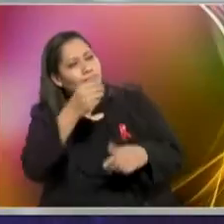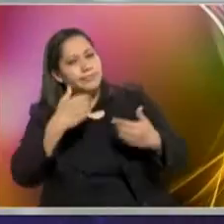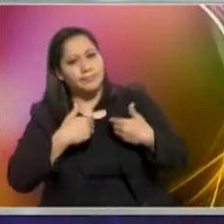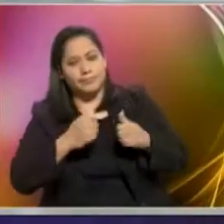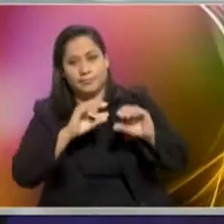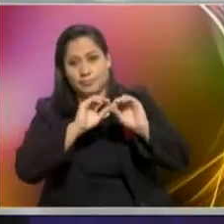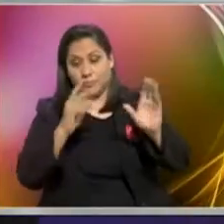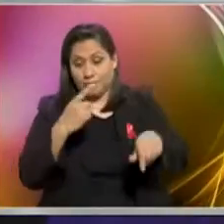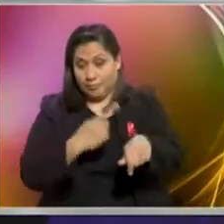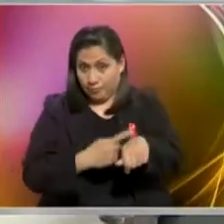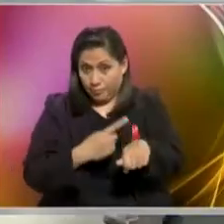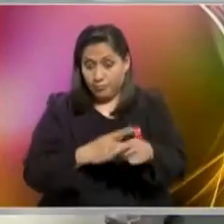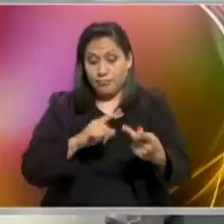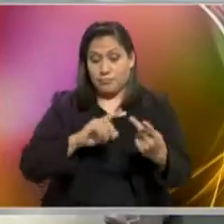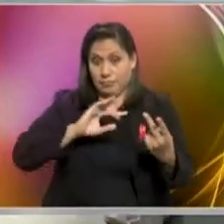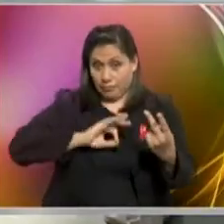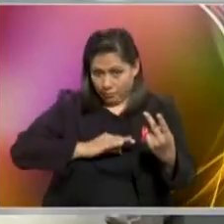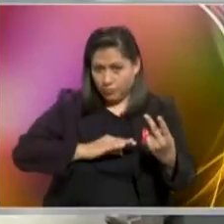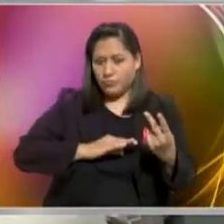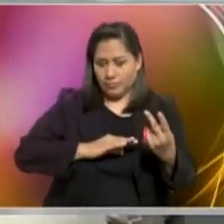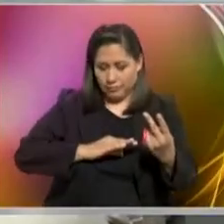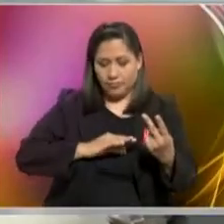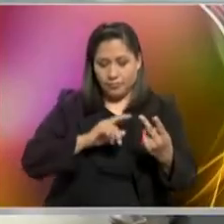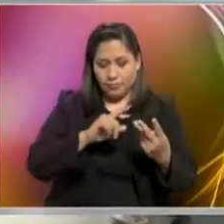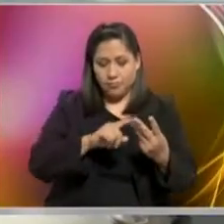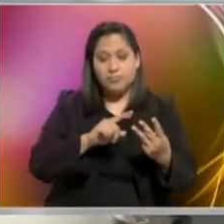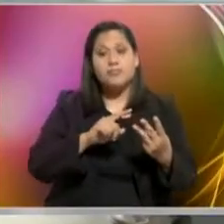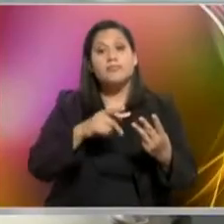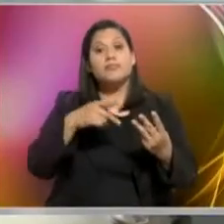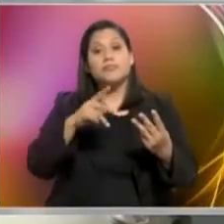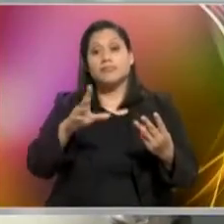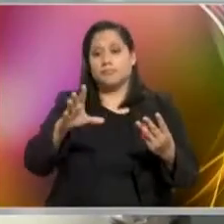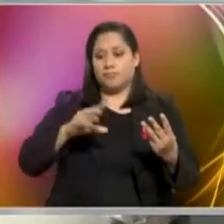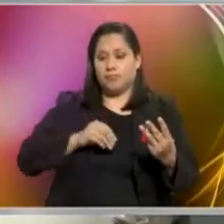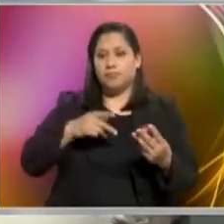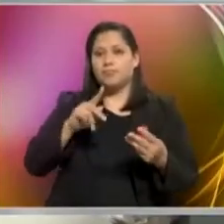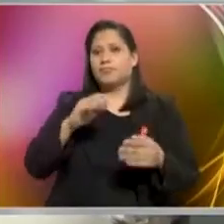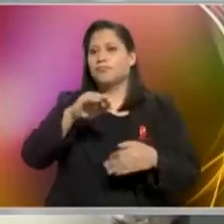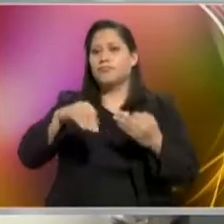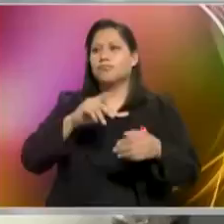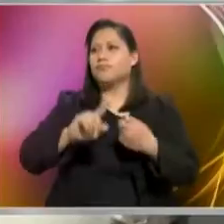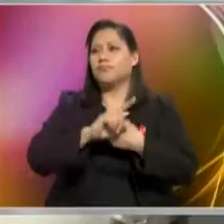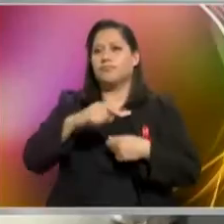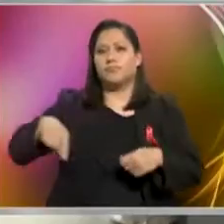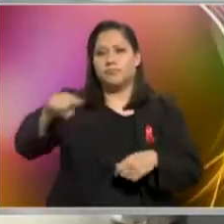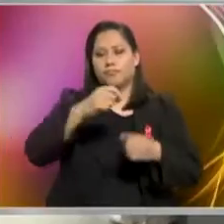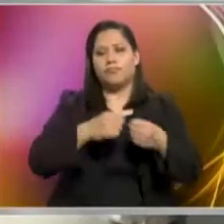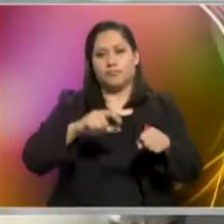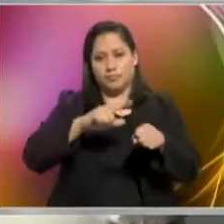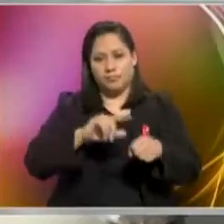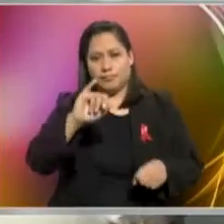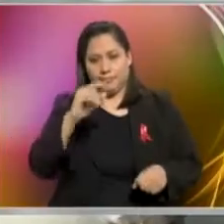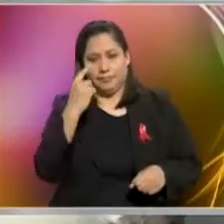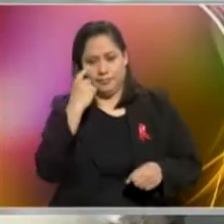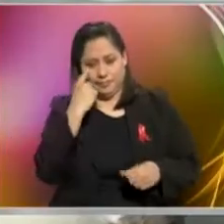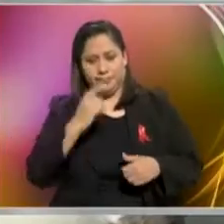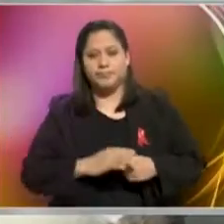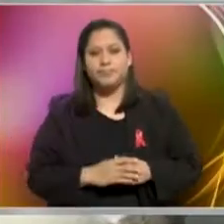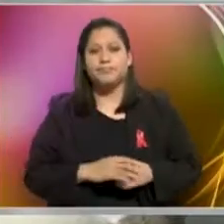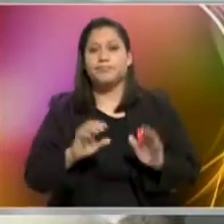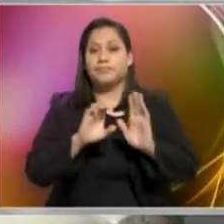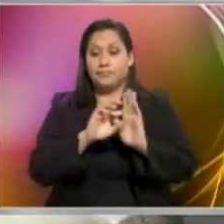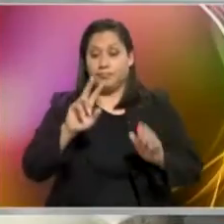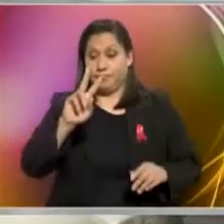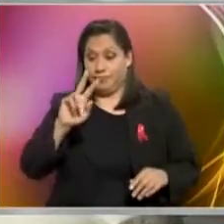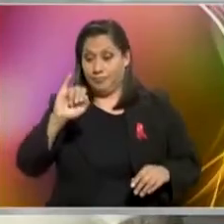solo la enfermedad, no solo el virus, no solo la transmisión, sino todo el estigma social que hay Sí, alrededor. fíjate que sí, porque bueno, hablemos de